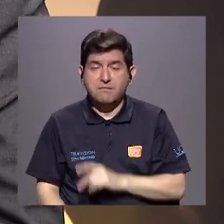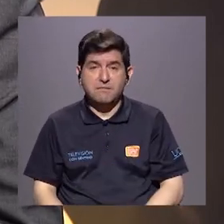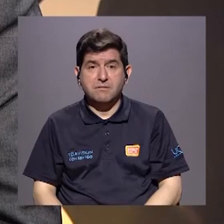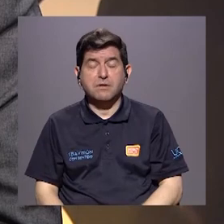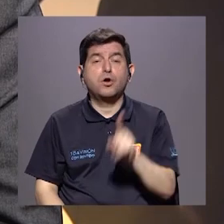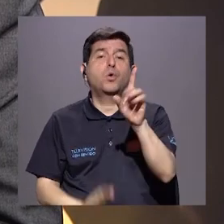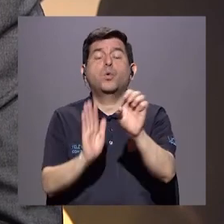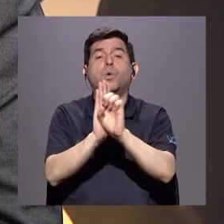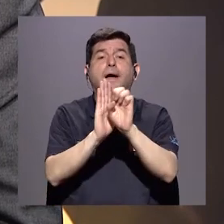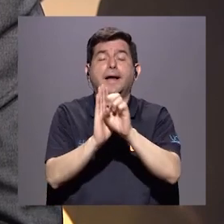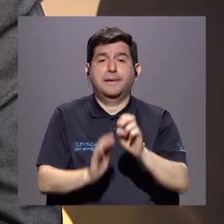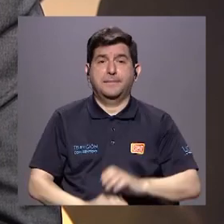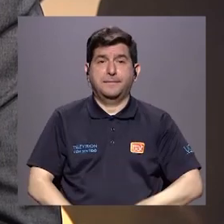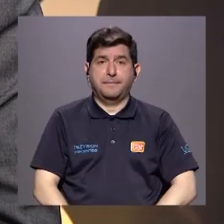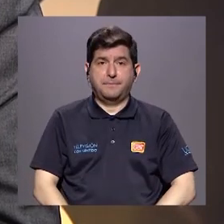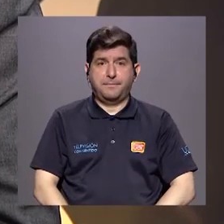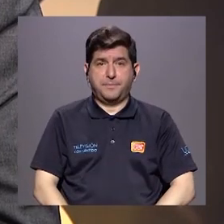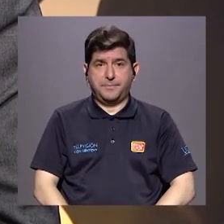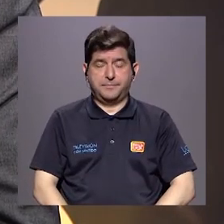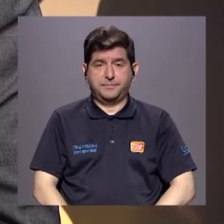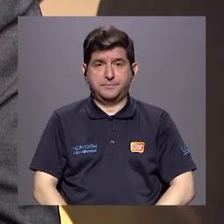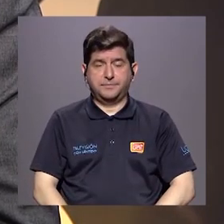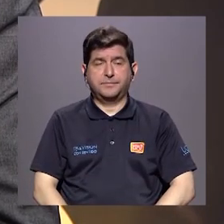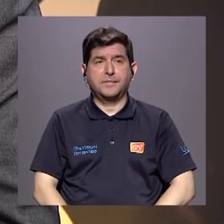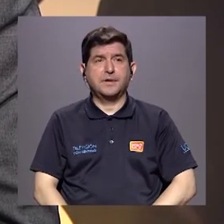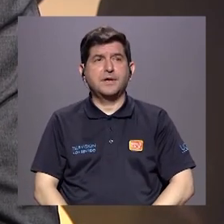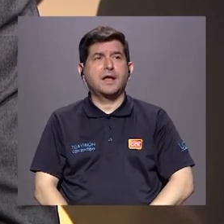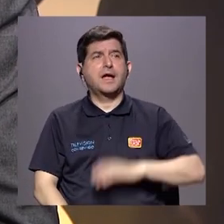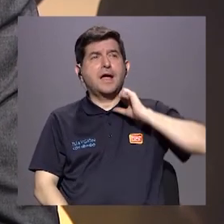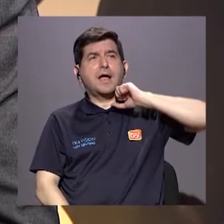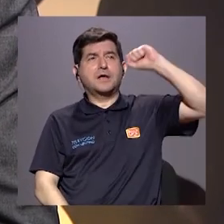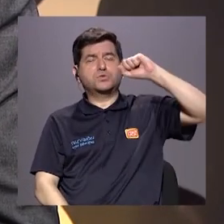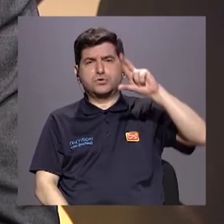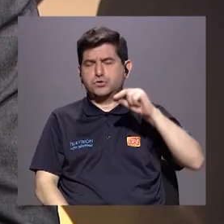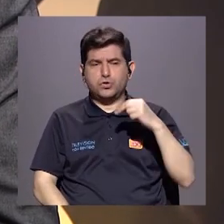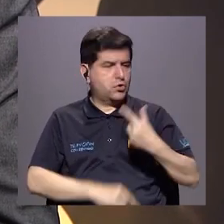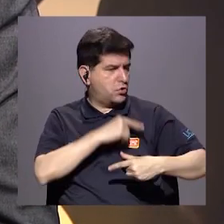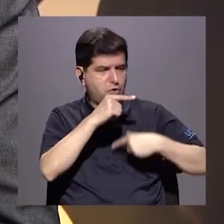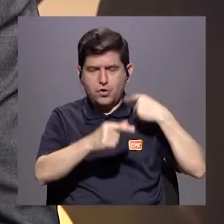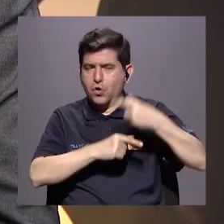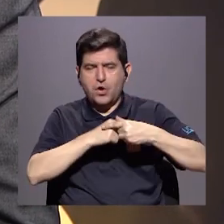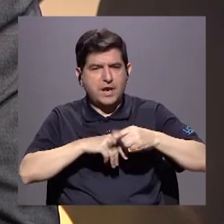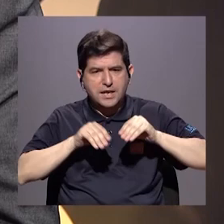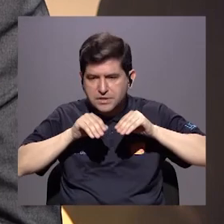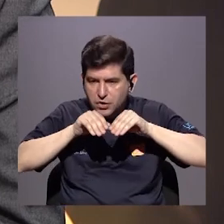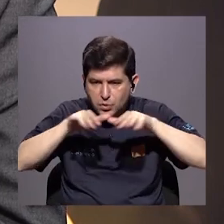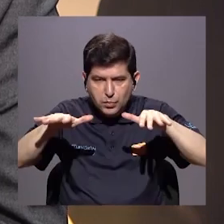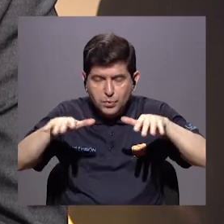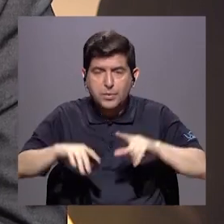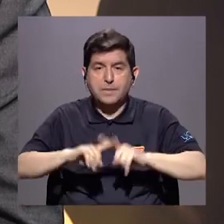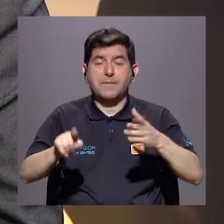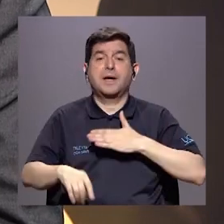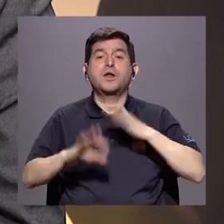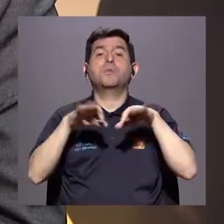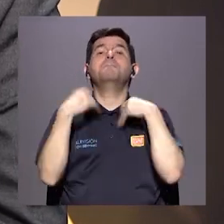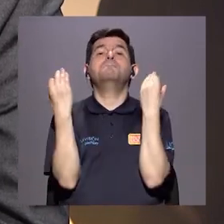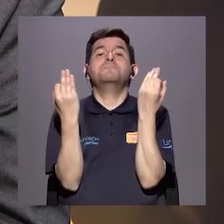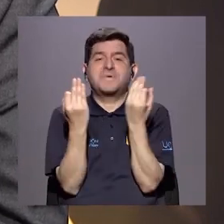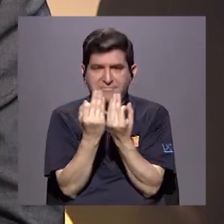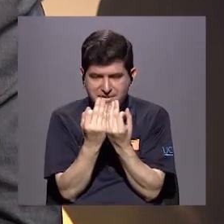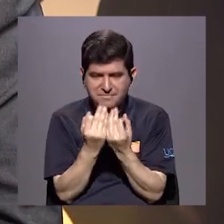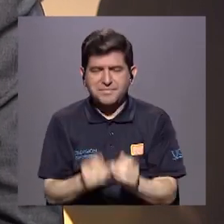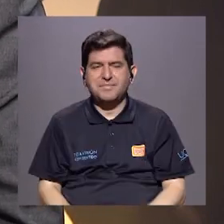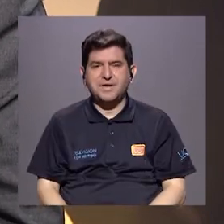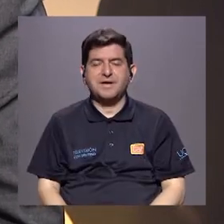por ponerte un ejemplo aunque el suicidio no es algo que se transmita genéticamente verá si en mi familia ha habido